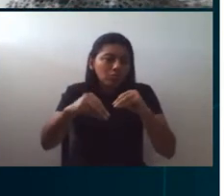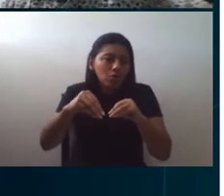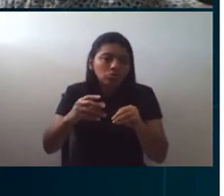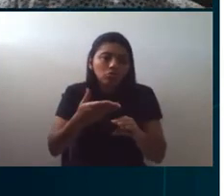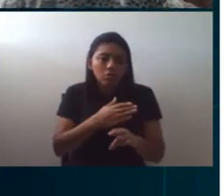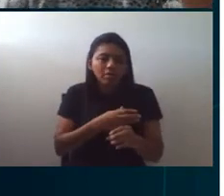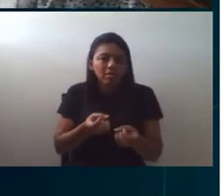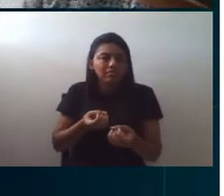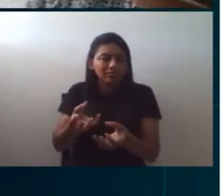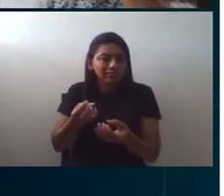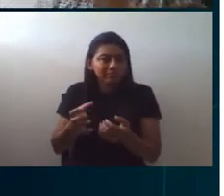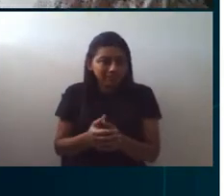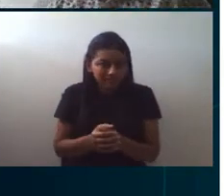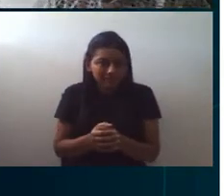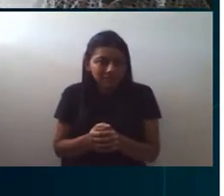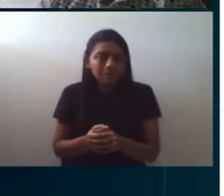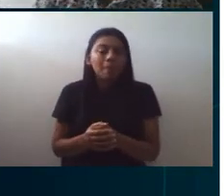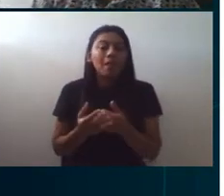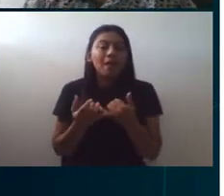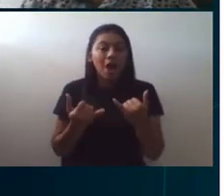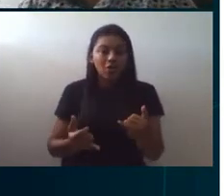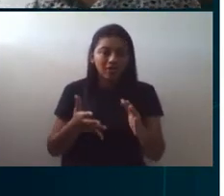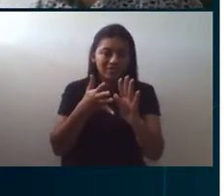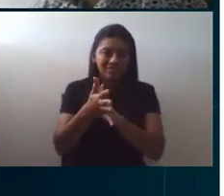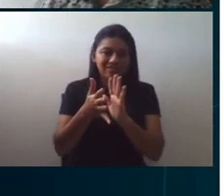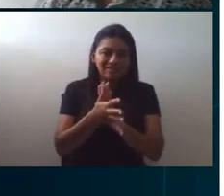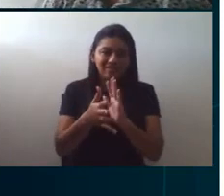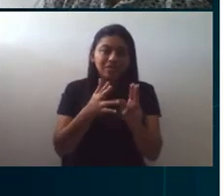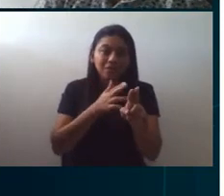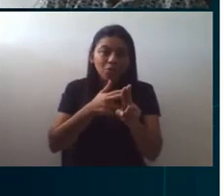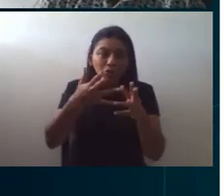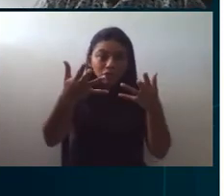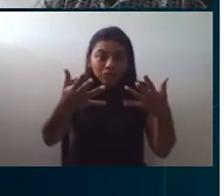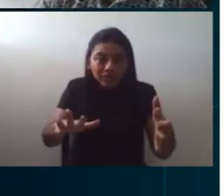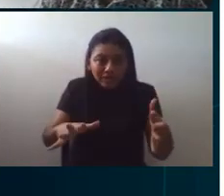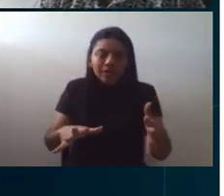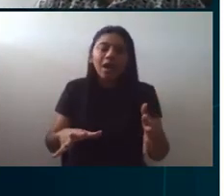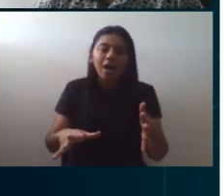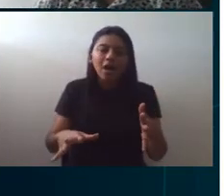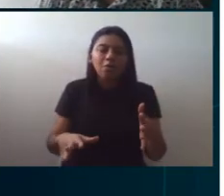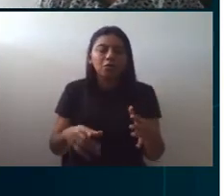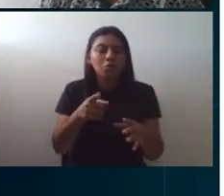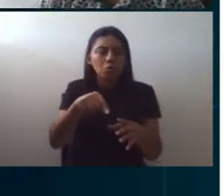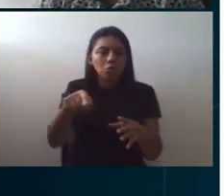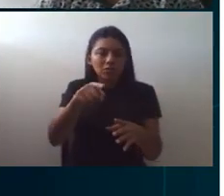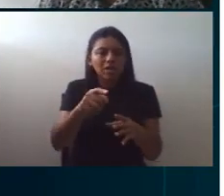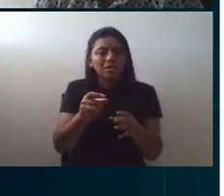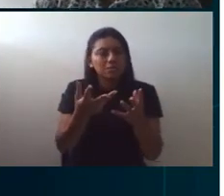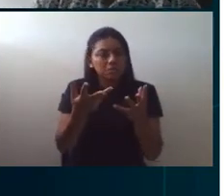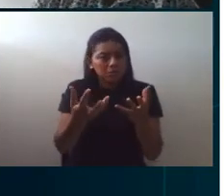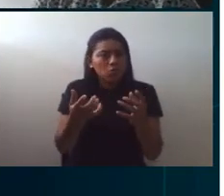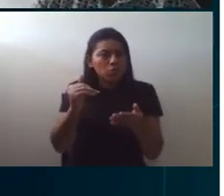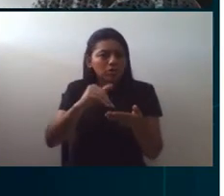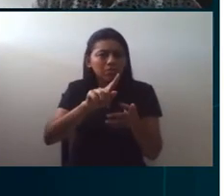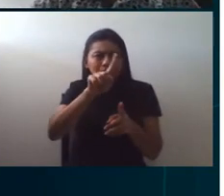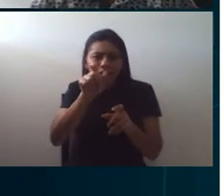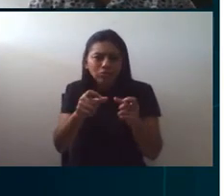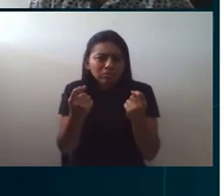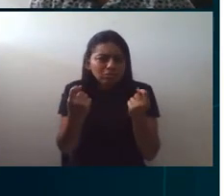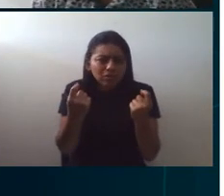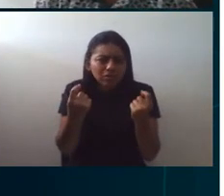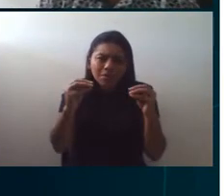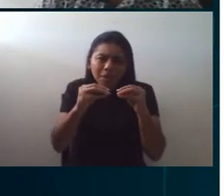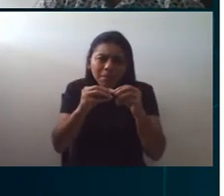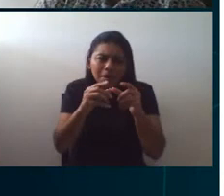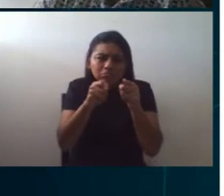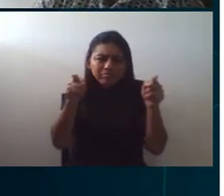unas preguntitas por allá en el iconito pues del WhatsApp y que ahorita si quieren nos desplazamos o bueno, si ustedes quieren, pues yo me voy a